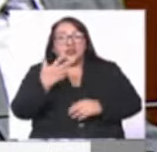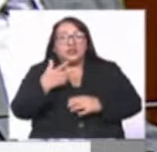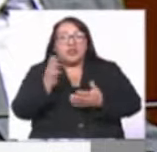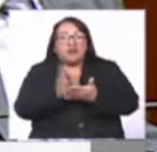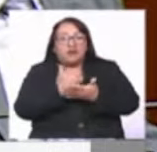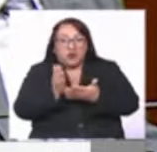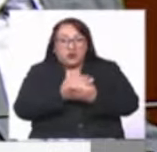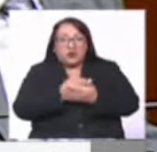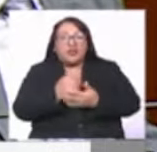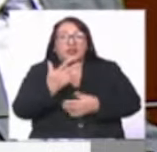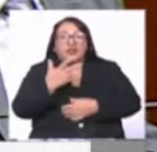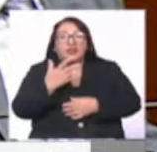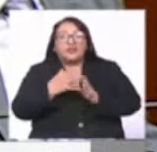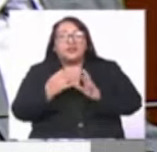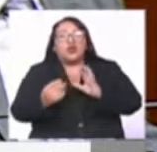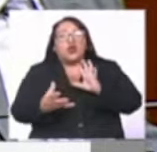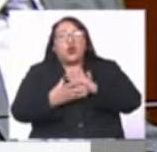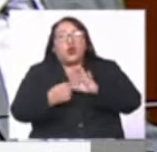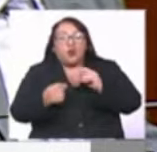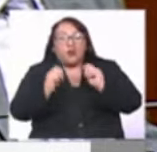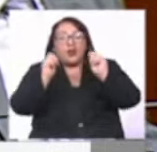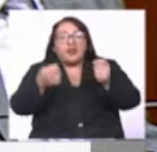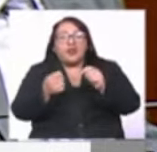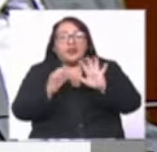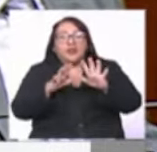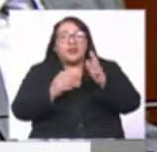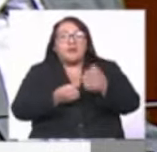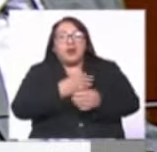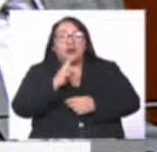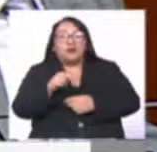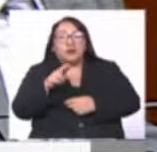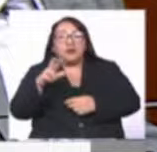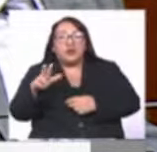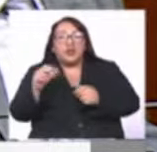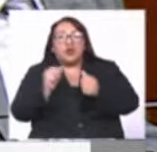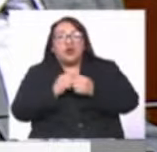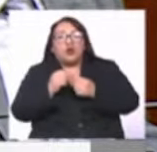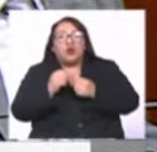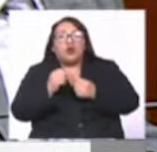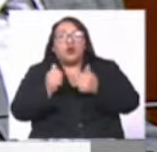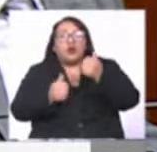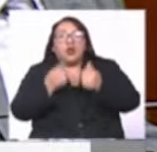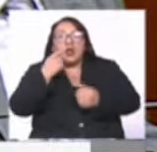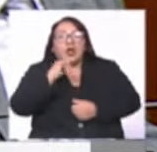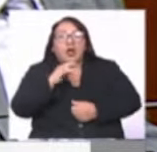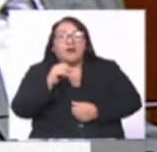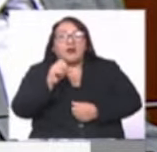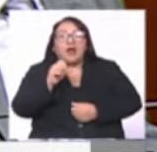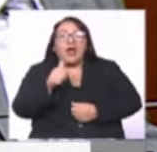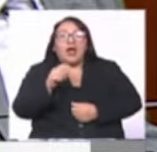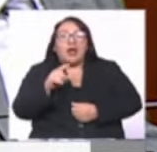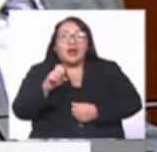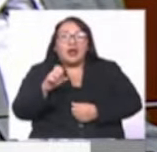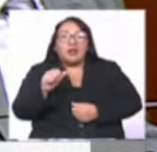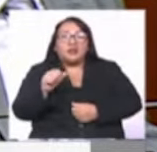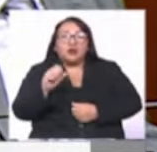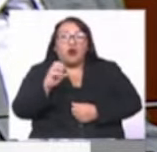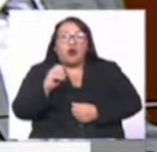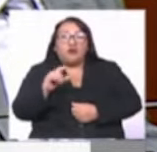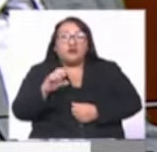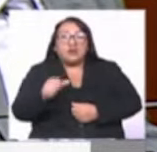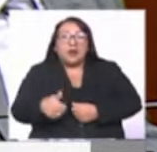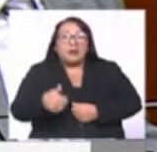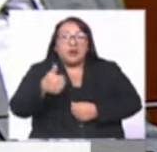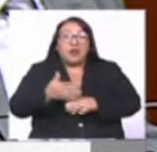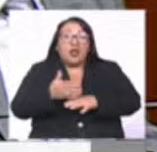folios tres copia simple del proveído de fecha 10 de mayo del 2023 por el cual el señor Javier Ángeles hilman oficial mayor